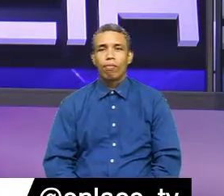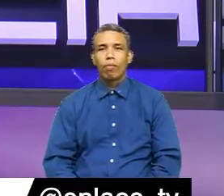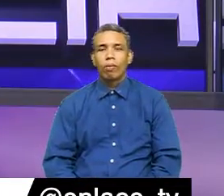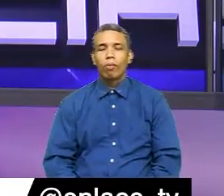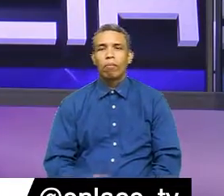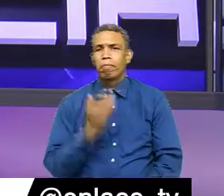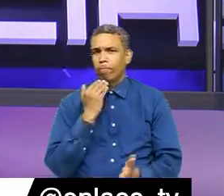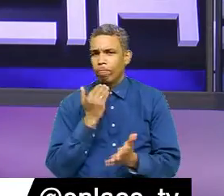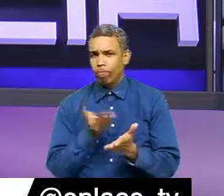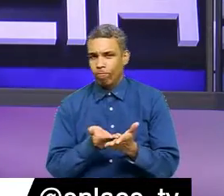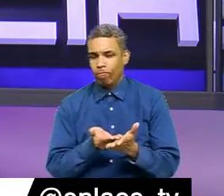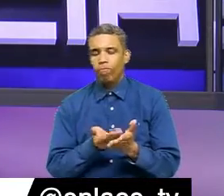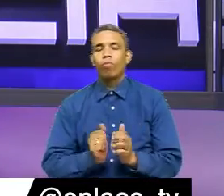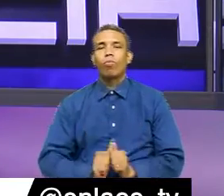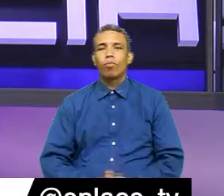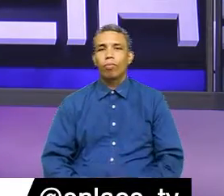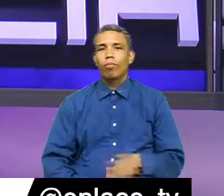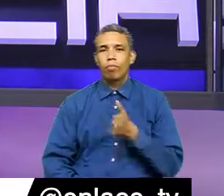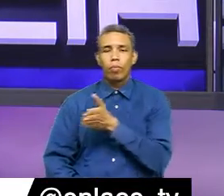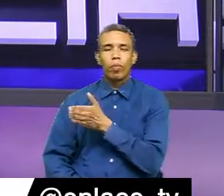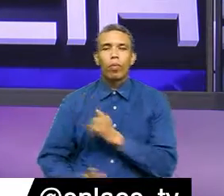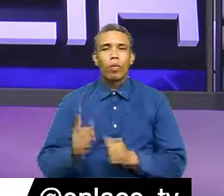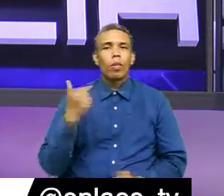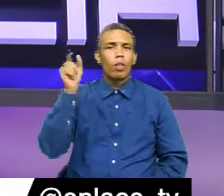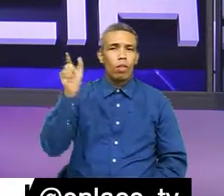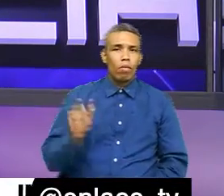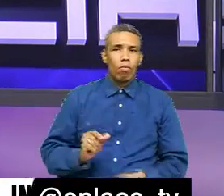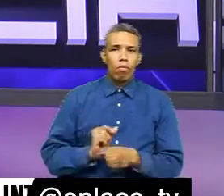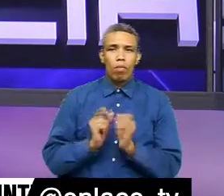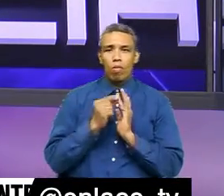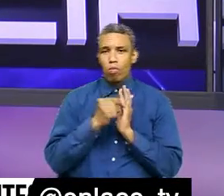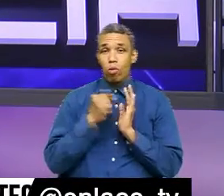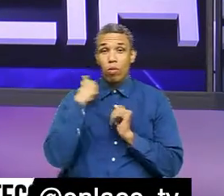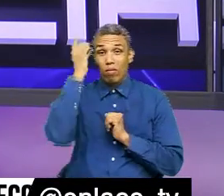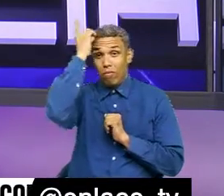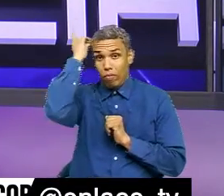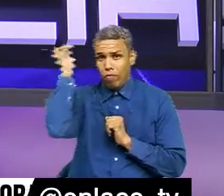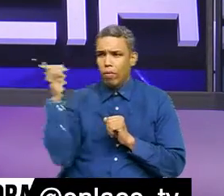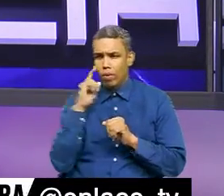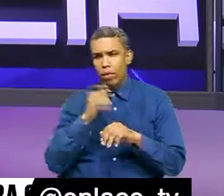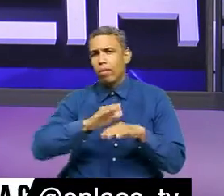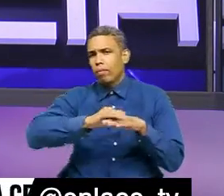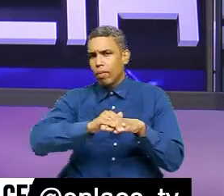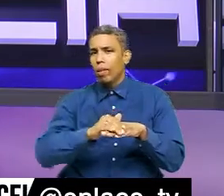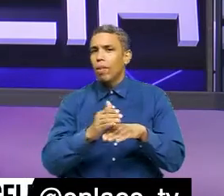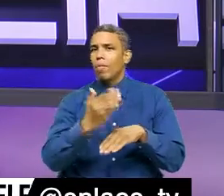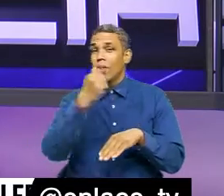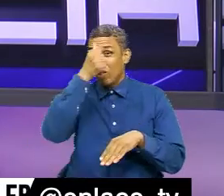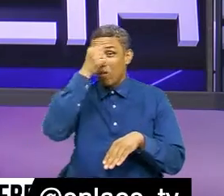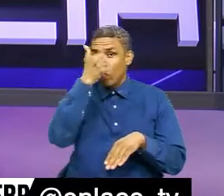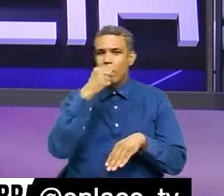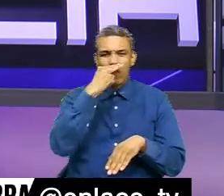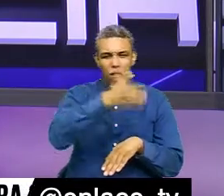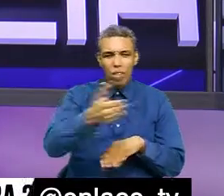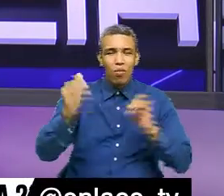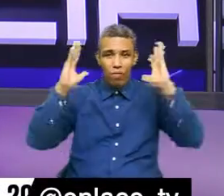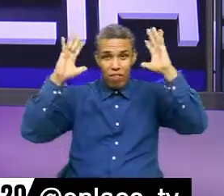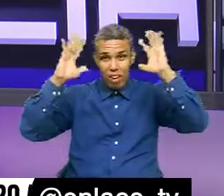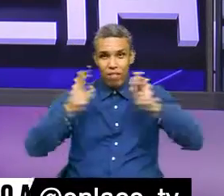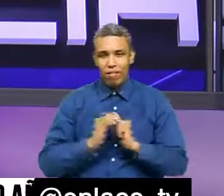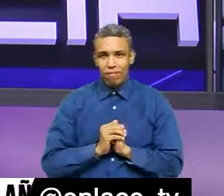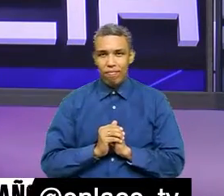Gracias, César, desde Yariguíes Estéreo. La gestora social del municipio, Mariluz Núñez, invita este domingo a la celebración del Día de los Niños. A esta población se